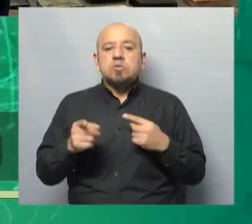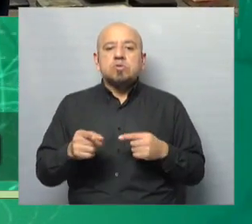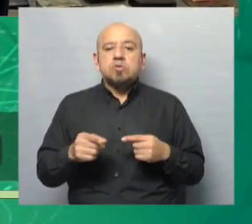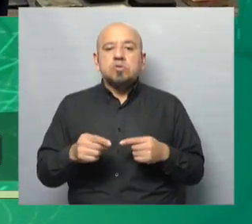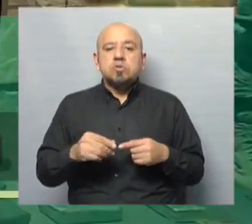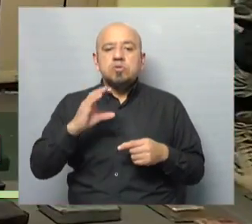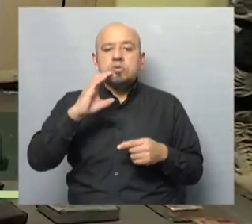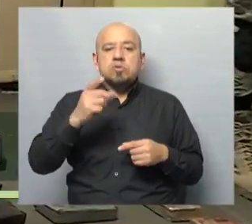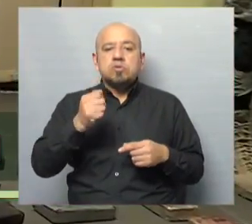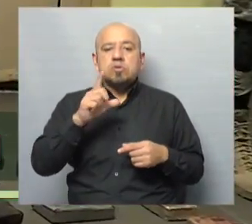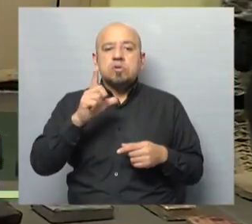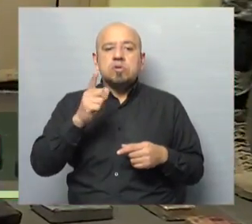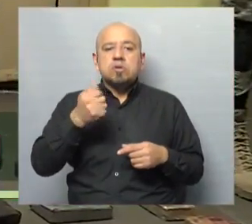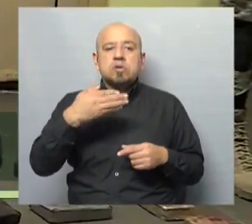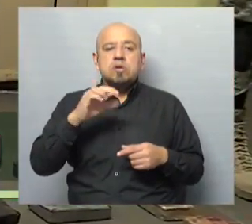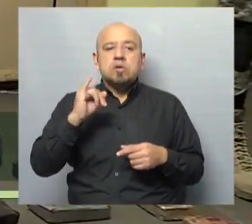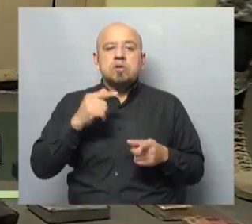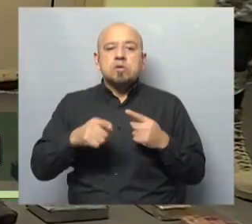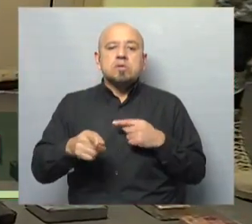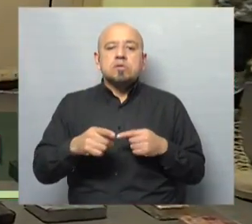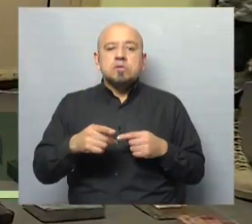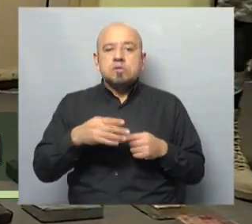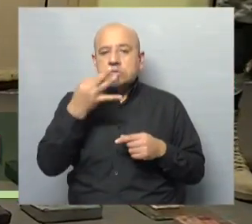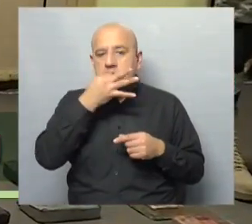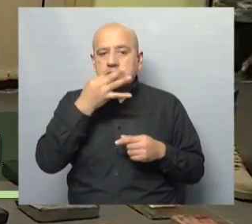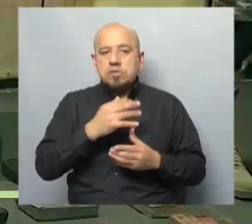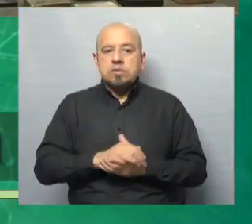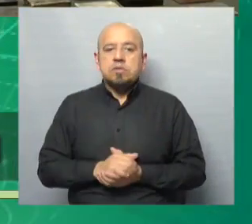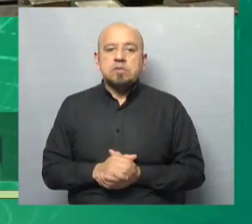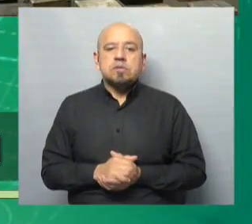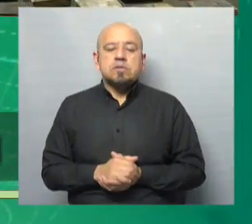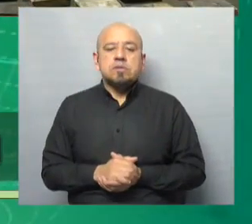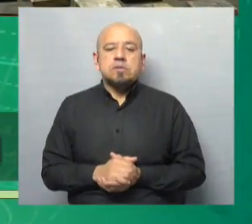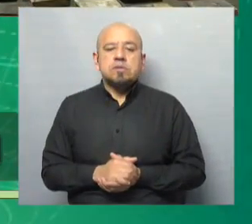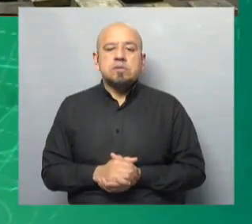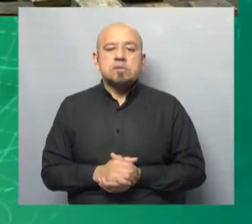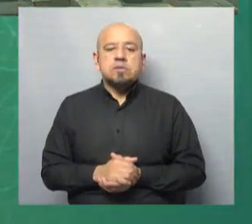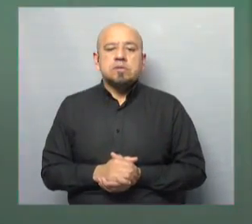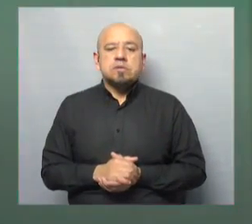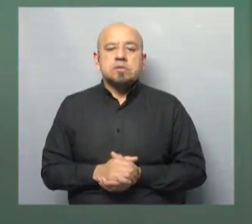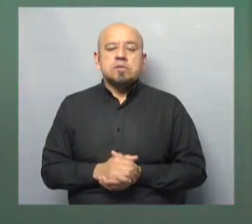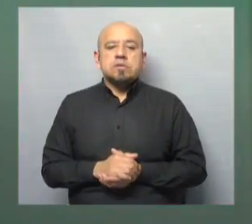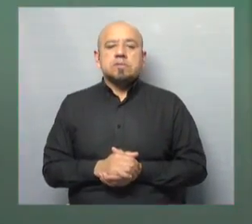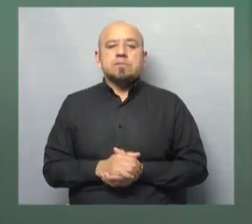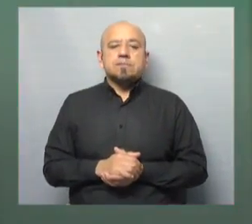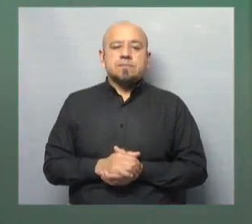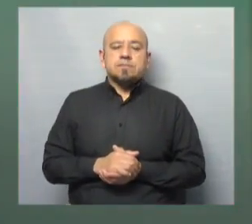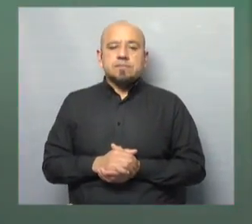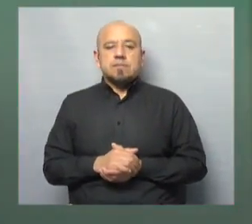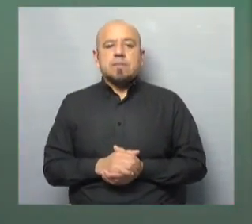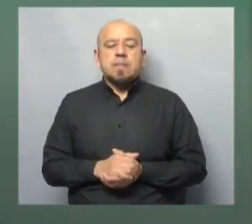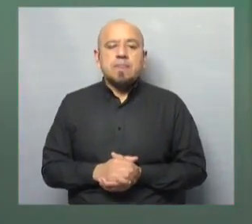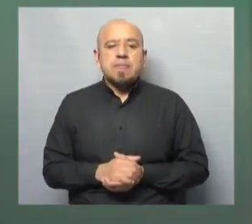luís calabria propósito de un operativo anterior que se generó bien muchas gracias y estaremos atentos y